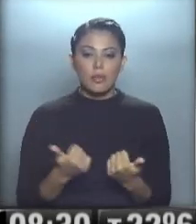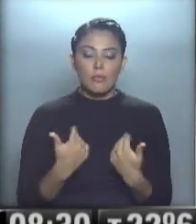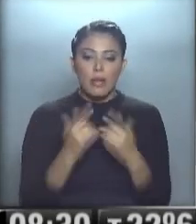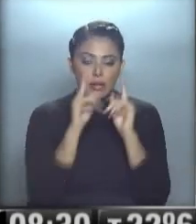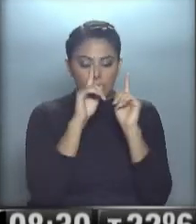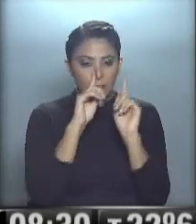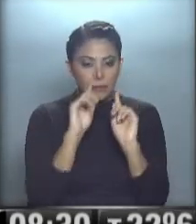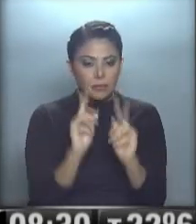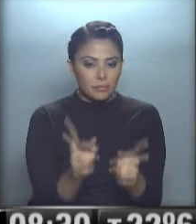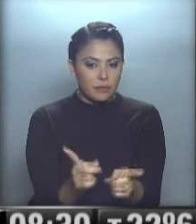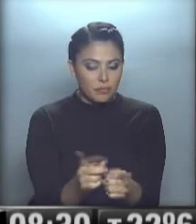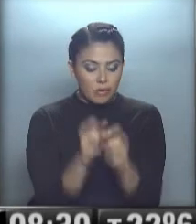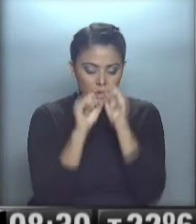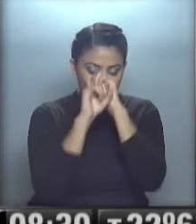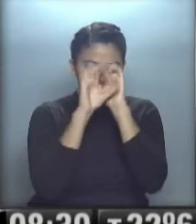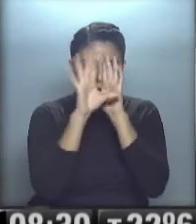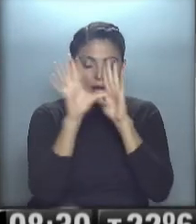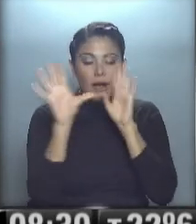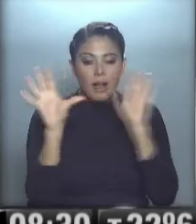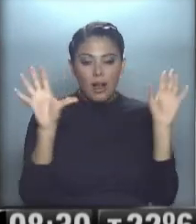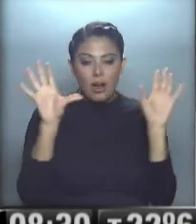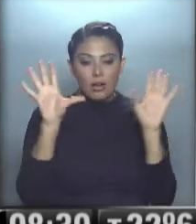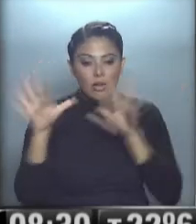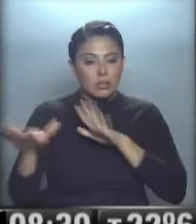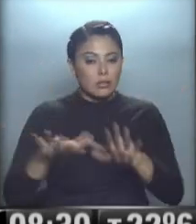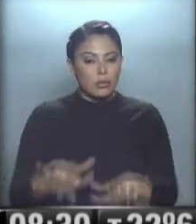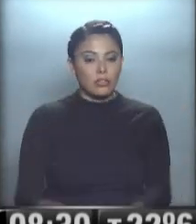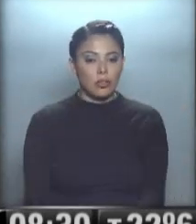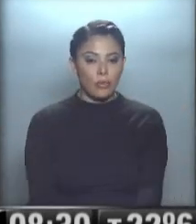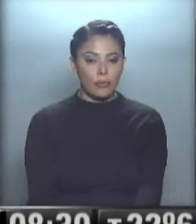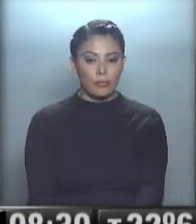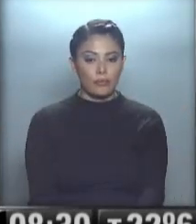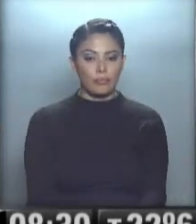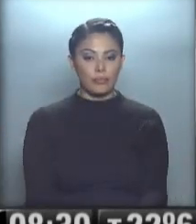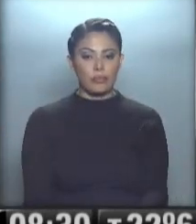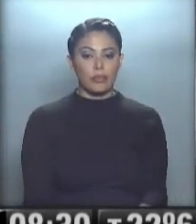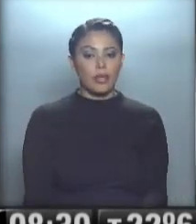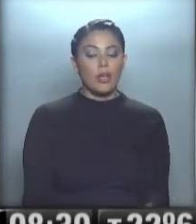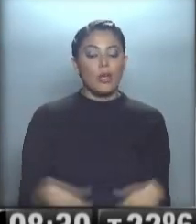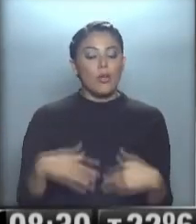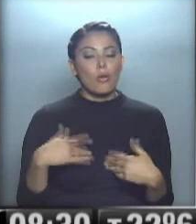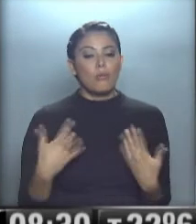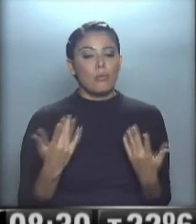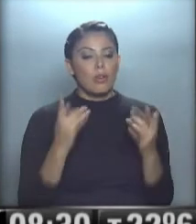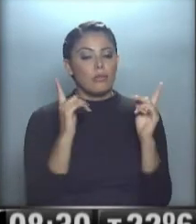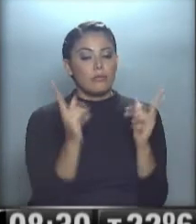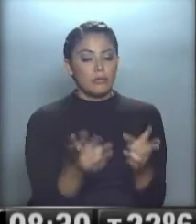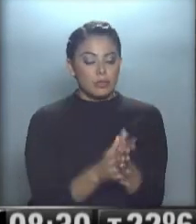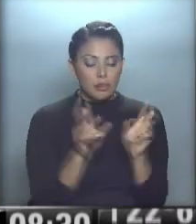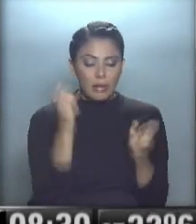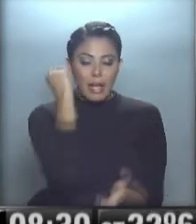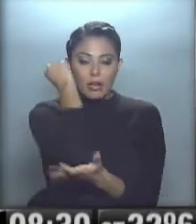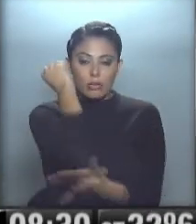sostener con mucha claridad una posición que tenga que ver con la sostenibilidad desde el punto de vista macroeconómico,